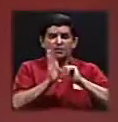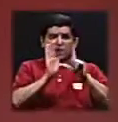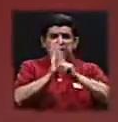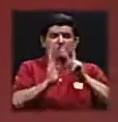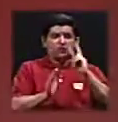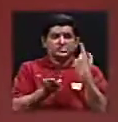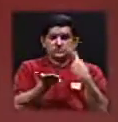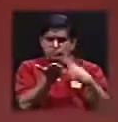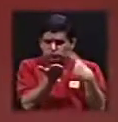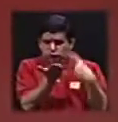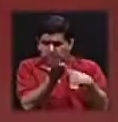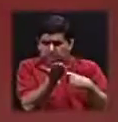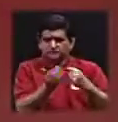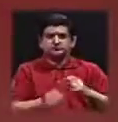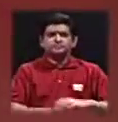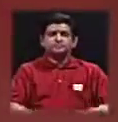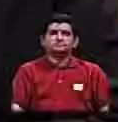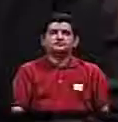segundo debate?